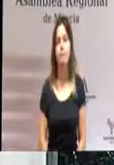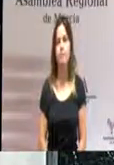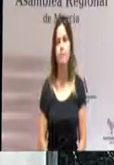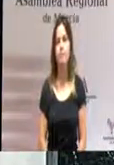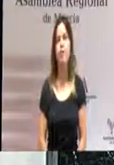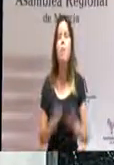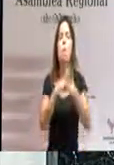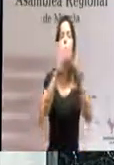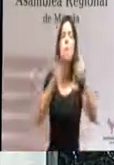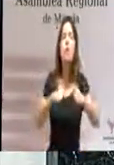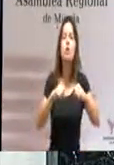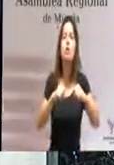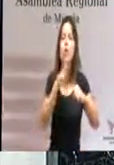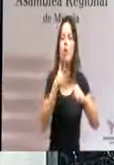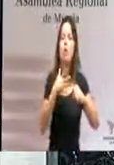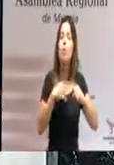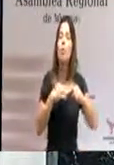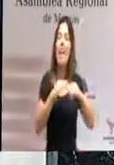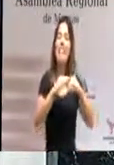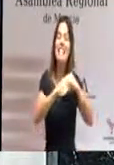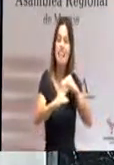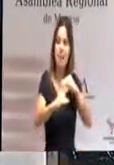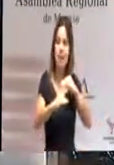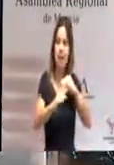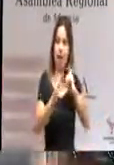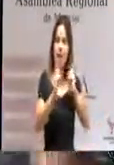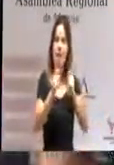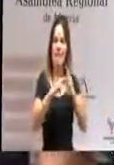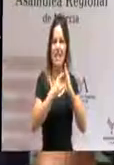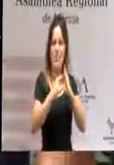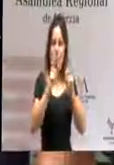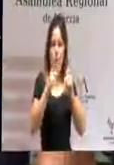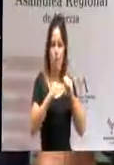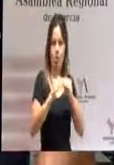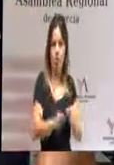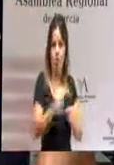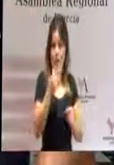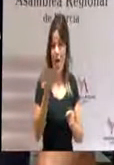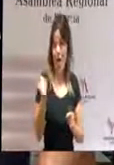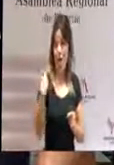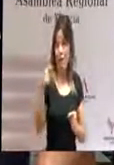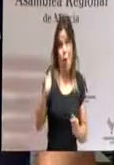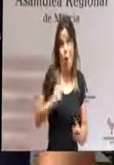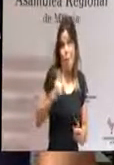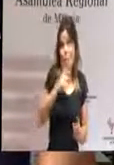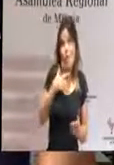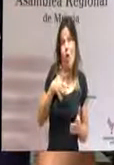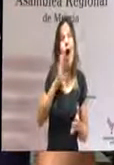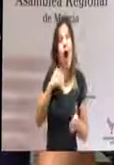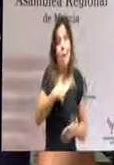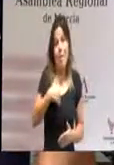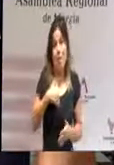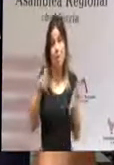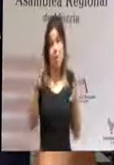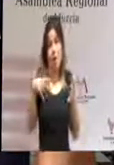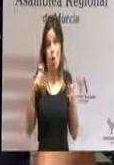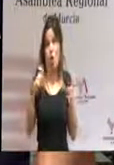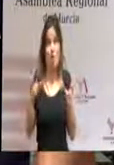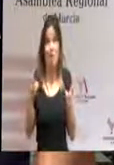Un pacto que pueda dotar de estabilidad al sistema educativo. Es que usted tuvo la oportunidad como consejero de Educación de hacerlo. Y no lo